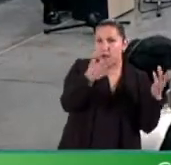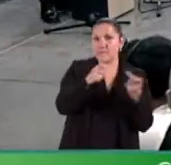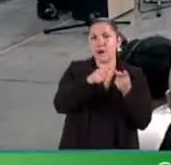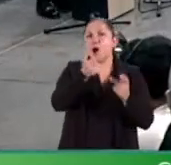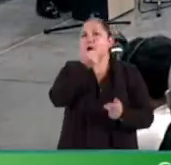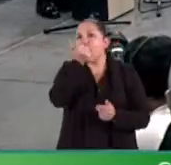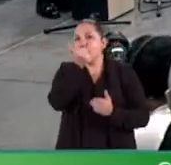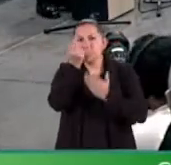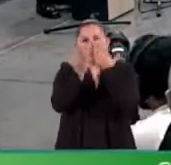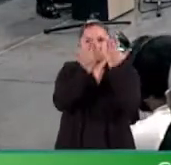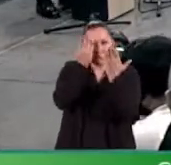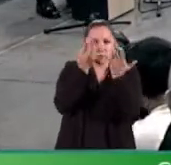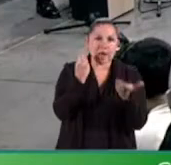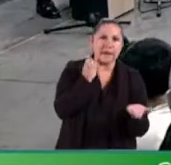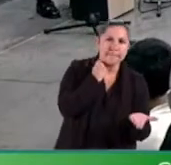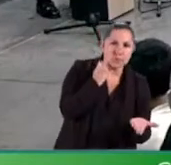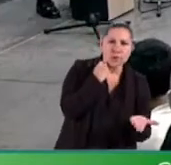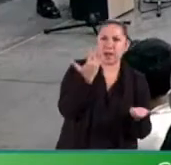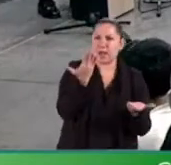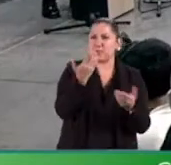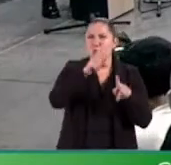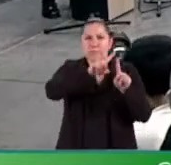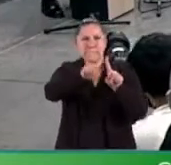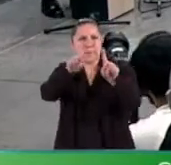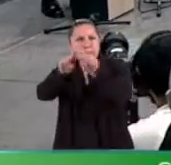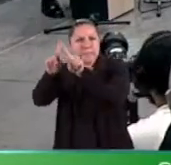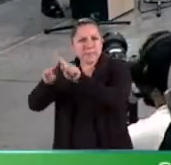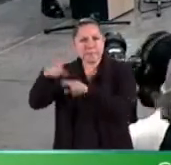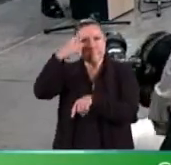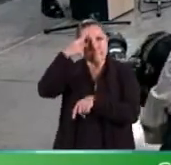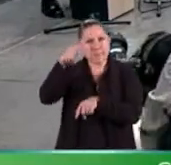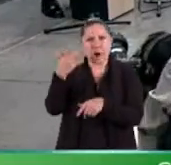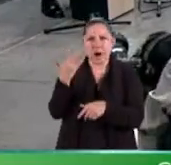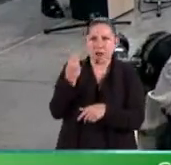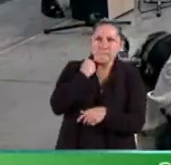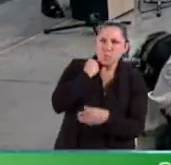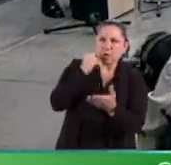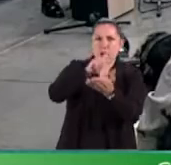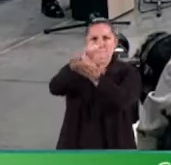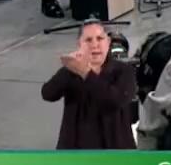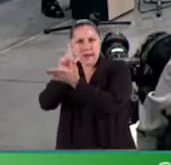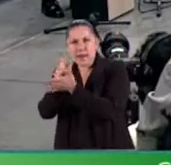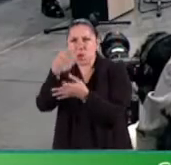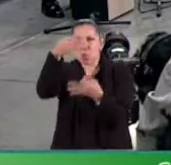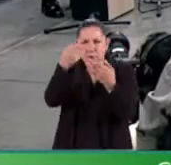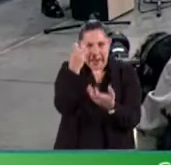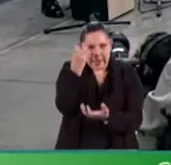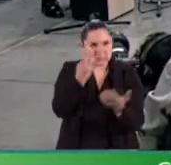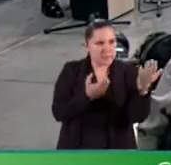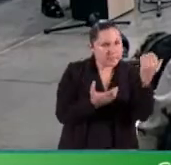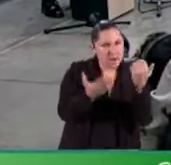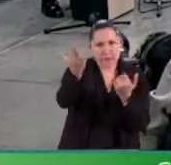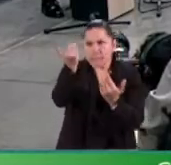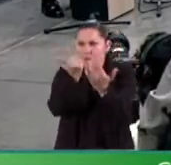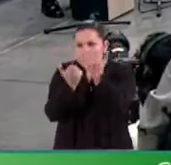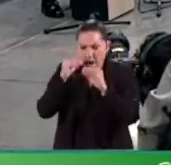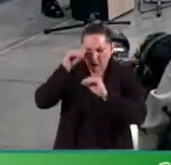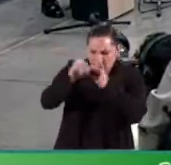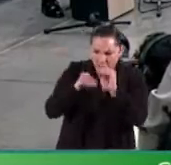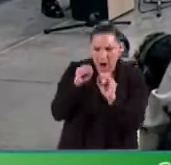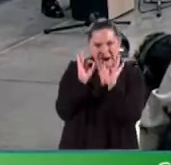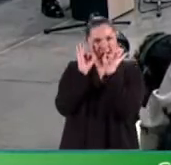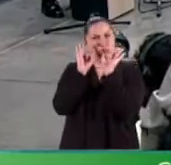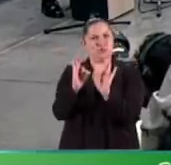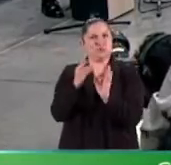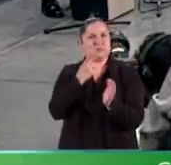personas a las que una reforma de esta magnitud en materia de justicia debería servir. Están legislando, como muchas